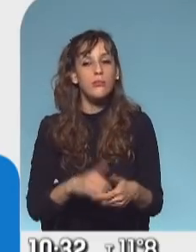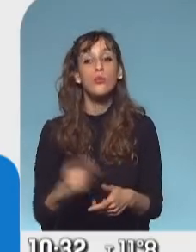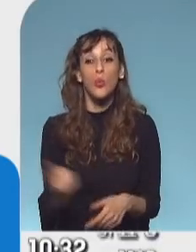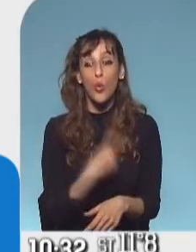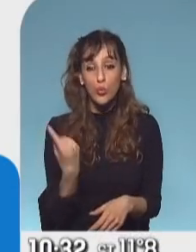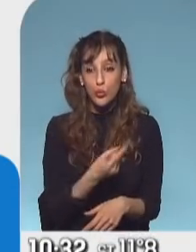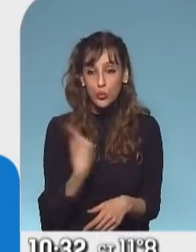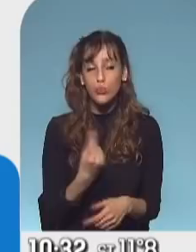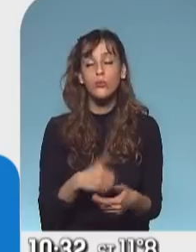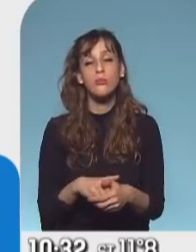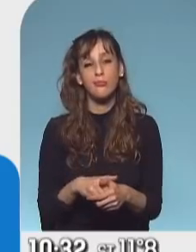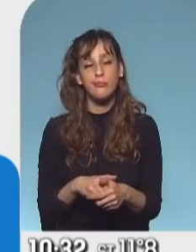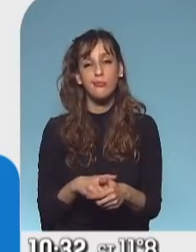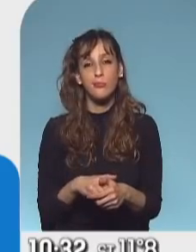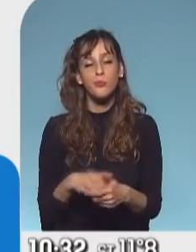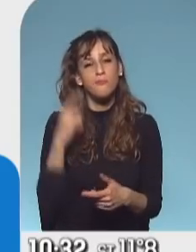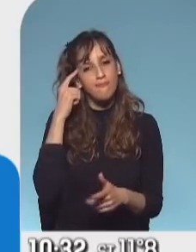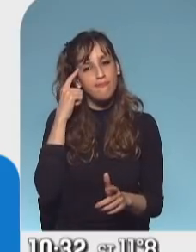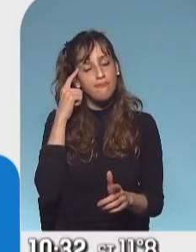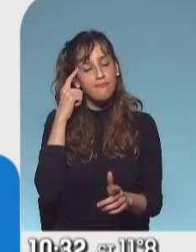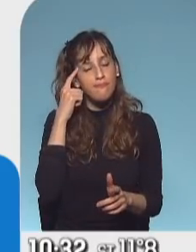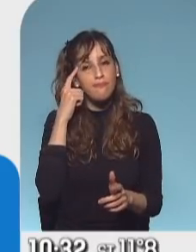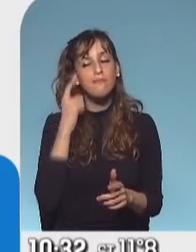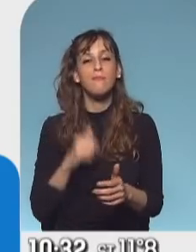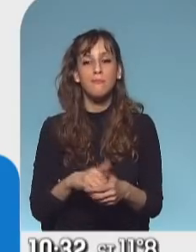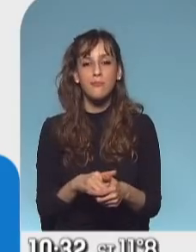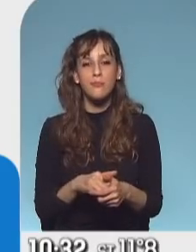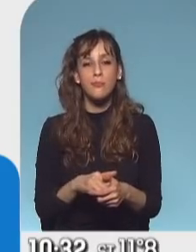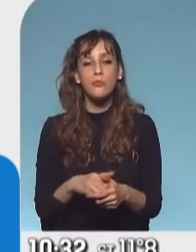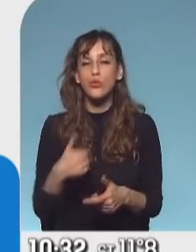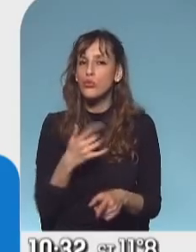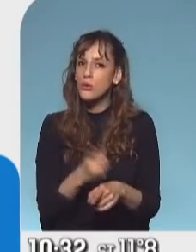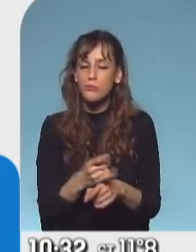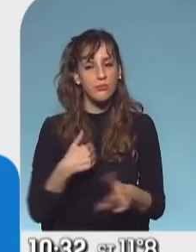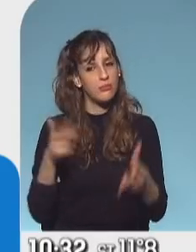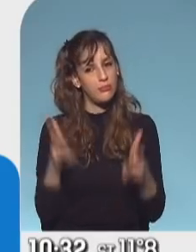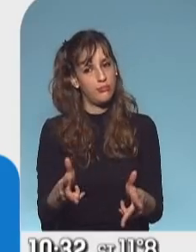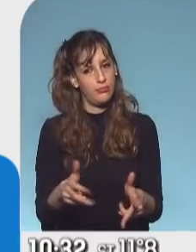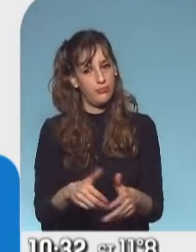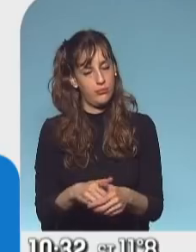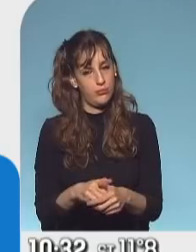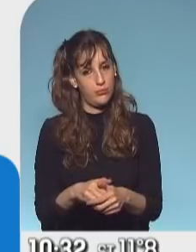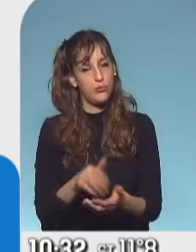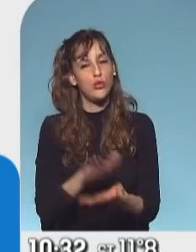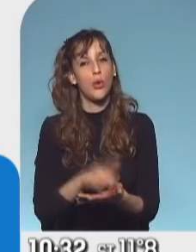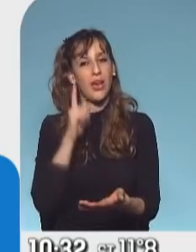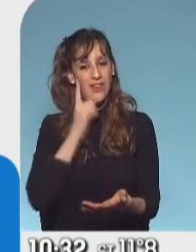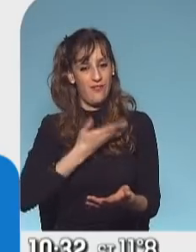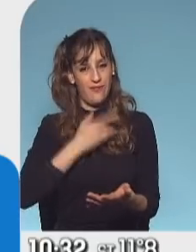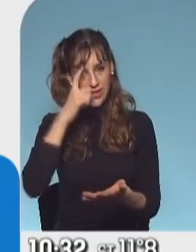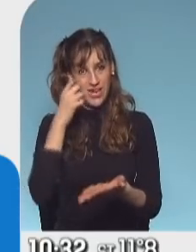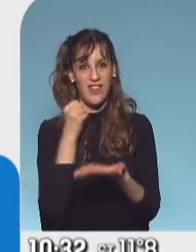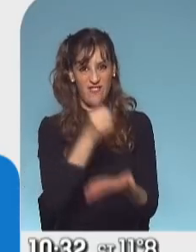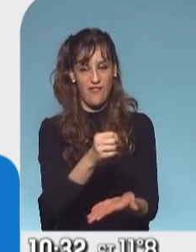Nosotros creo que cuando vimos, yo marco siempre lo que pasó con el IFE como